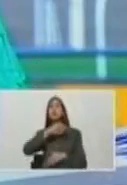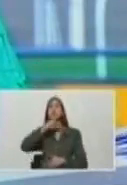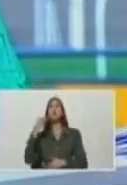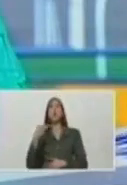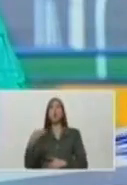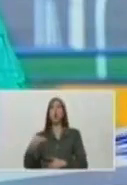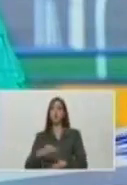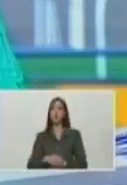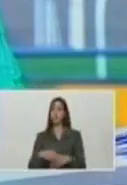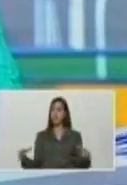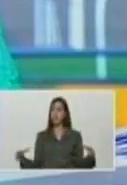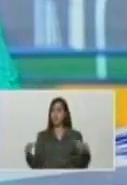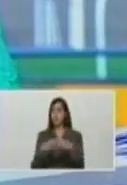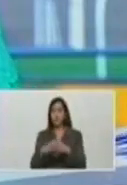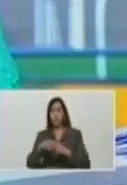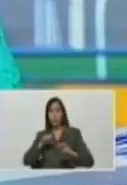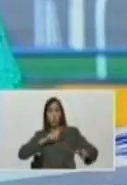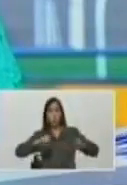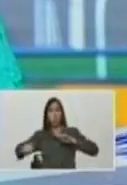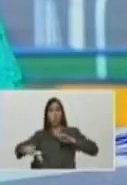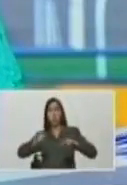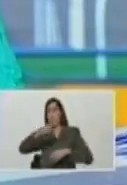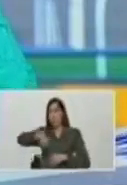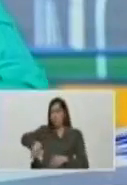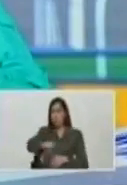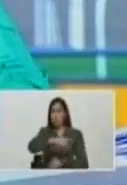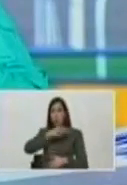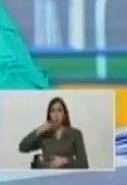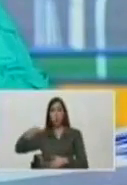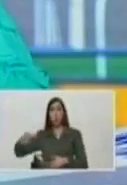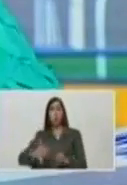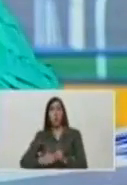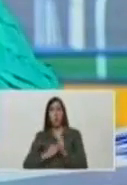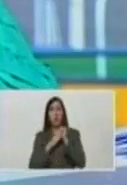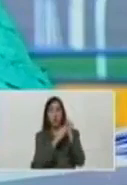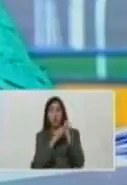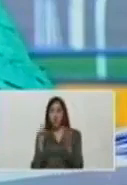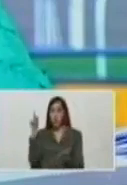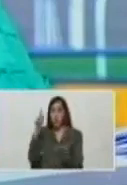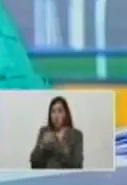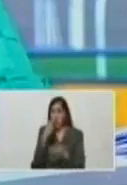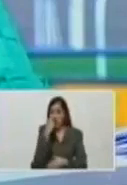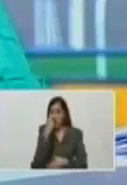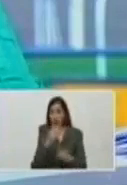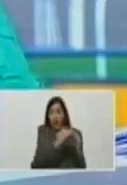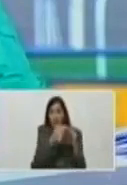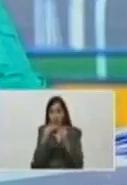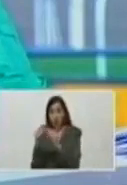del movimiento Somos Venezuela, brigadista. Tenemos que ir al casa por casa.